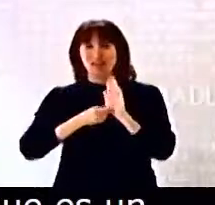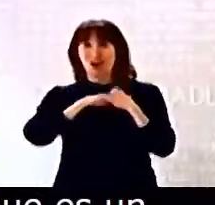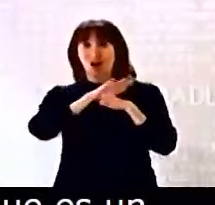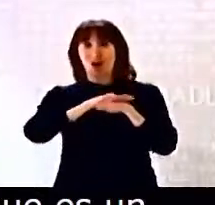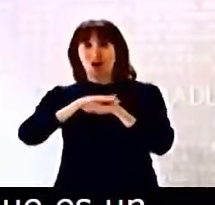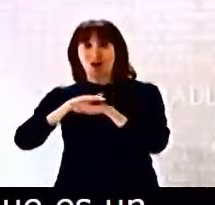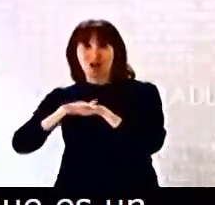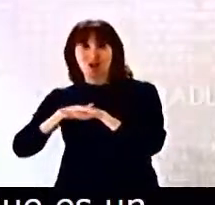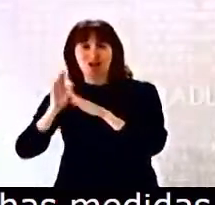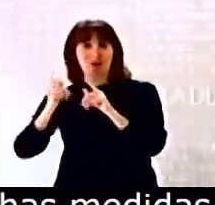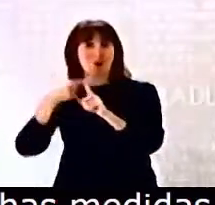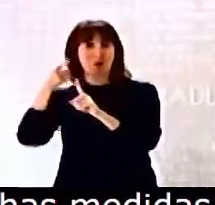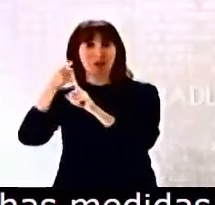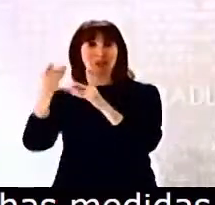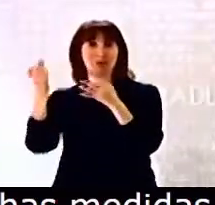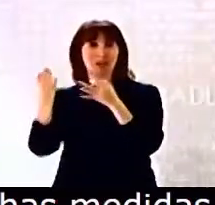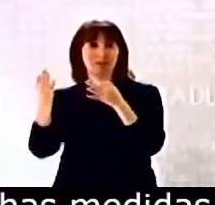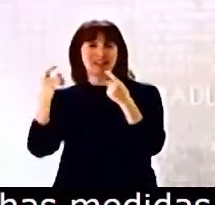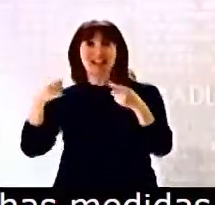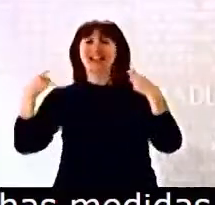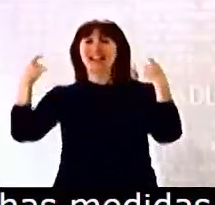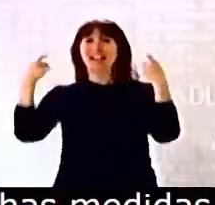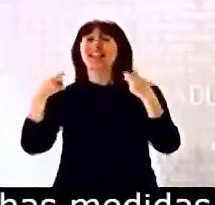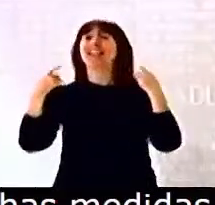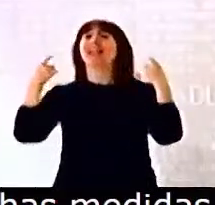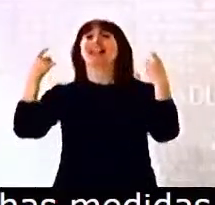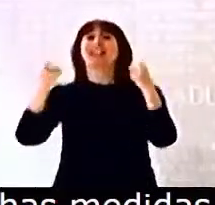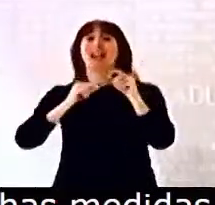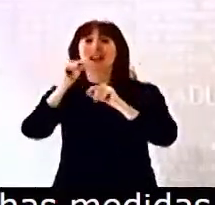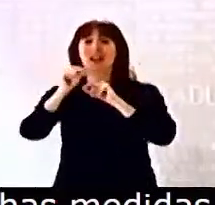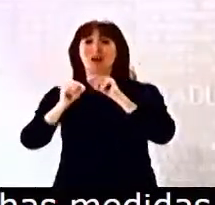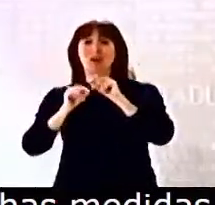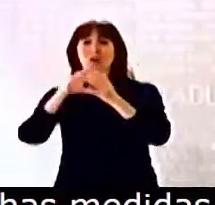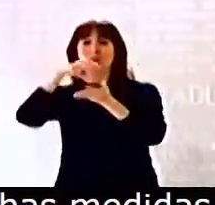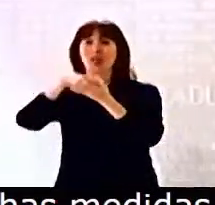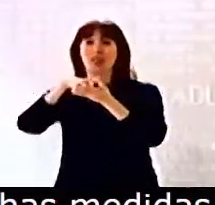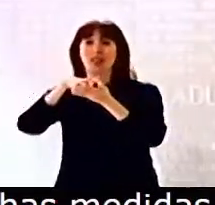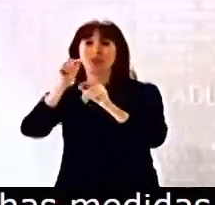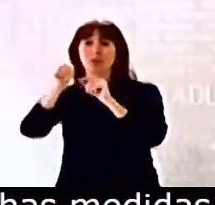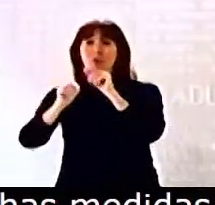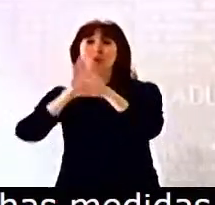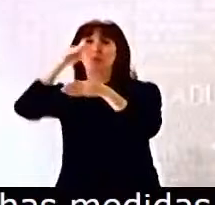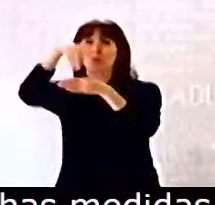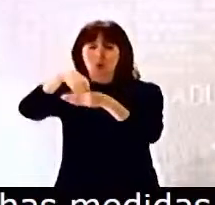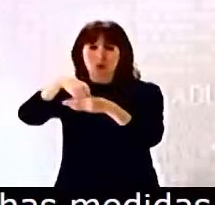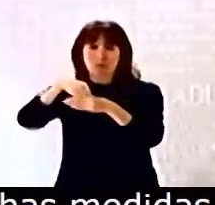de cara a intentar, en la medida de lo posible, que el virus no entre.